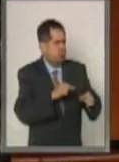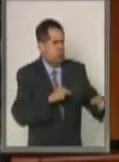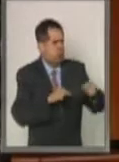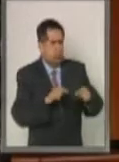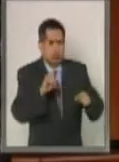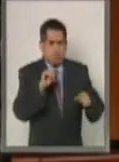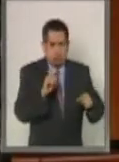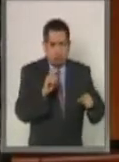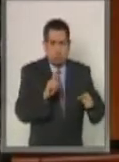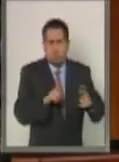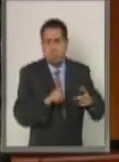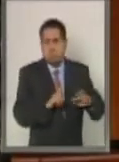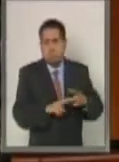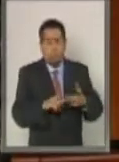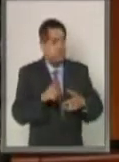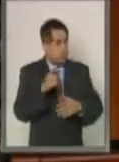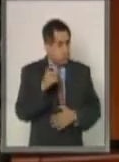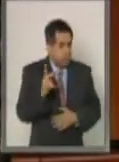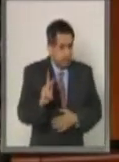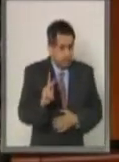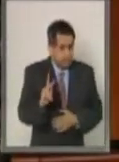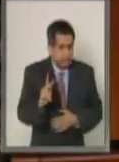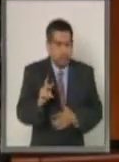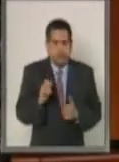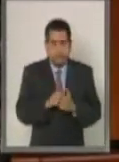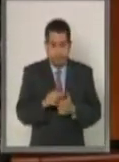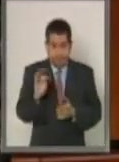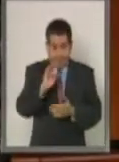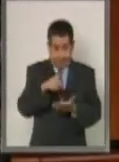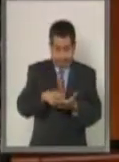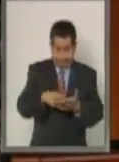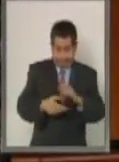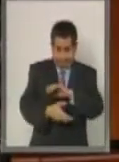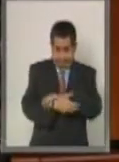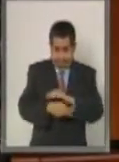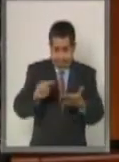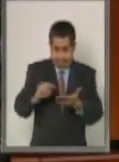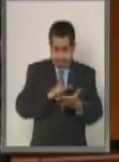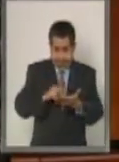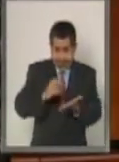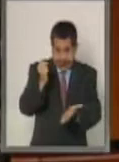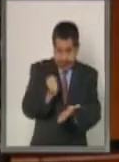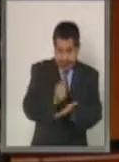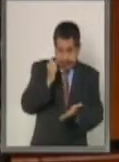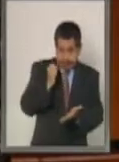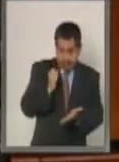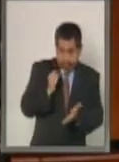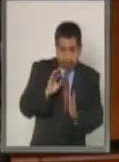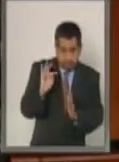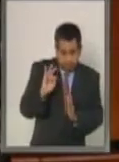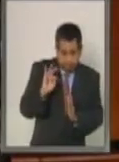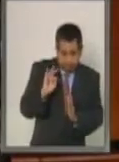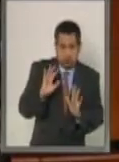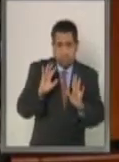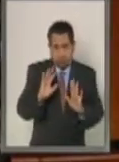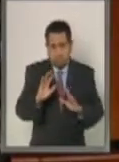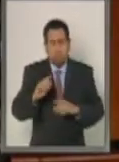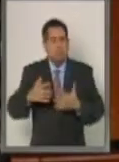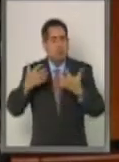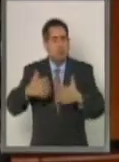agua. Sin embargo, con la aprobación de este acuerdo, las empresas